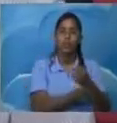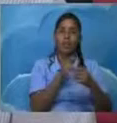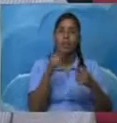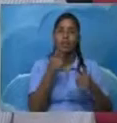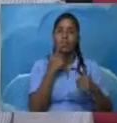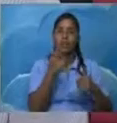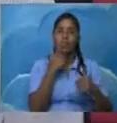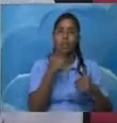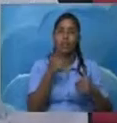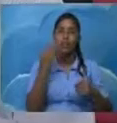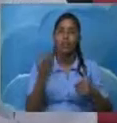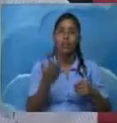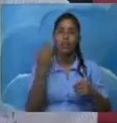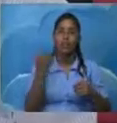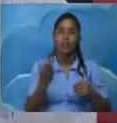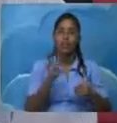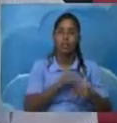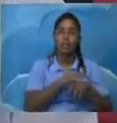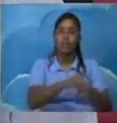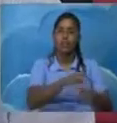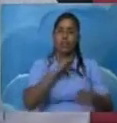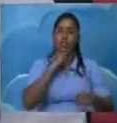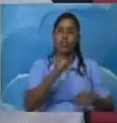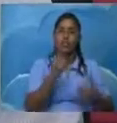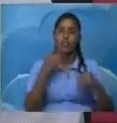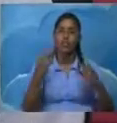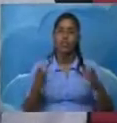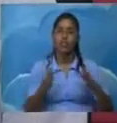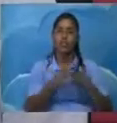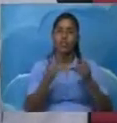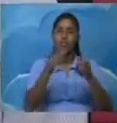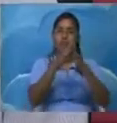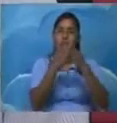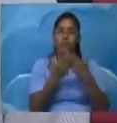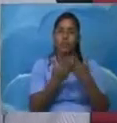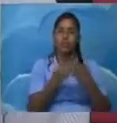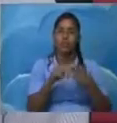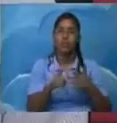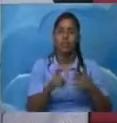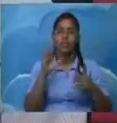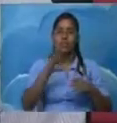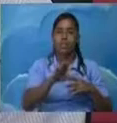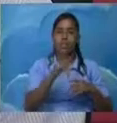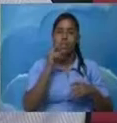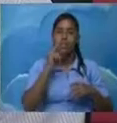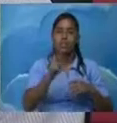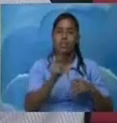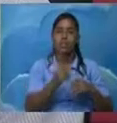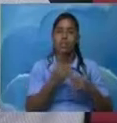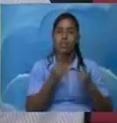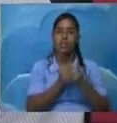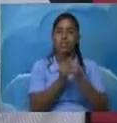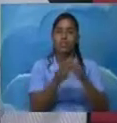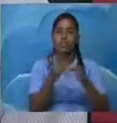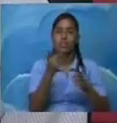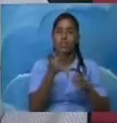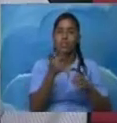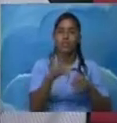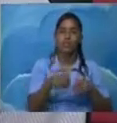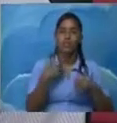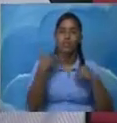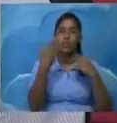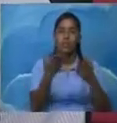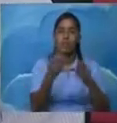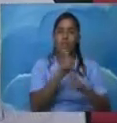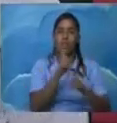algo importante, y eso nos lleva a otros tantos textos de la Biblia, pero metámonos en este. Dice, sin falta le darás y